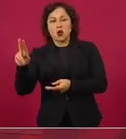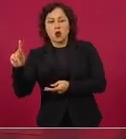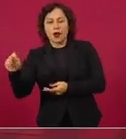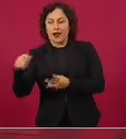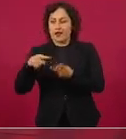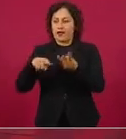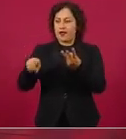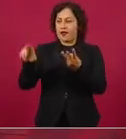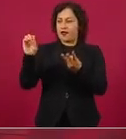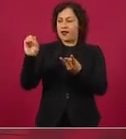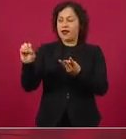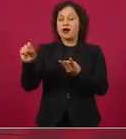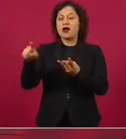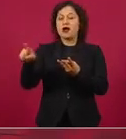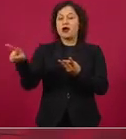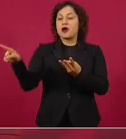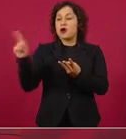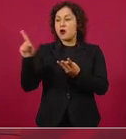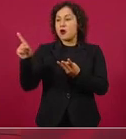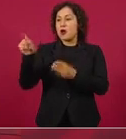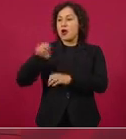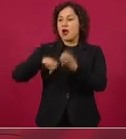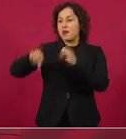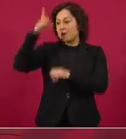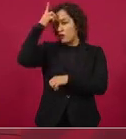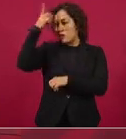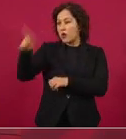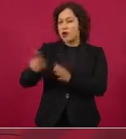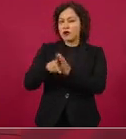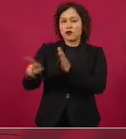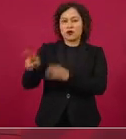o con los dueños del Reforma.